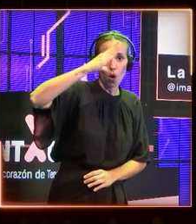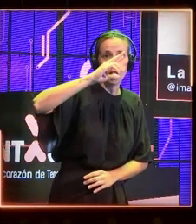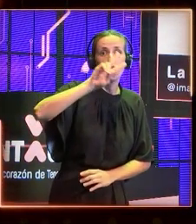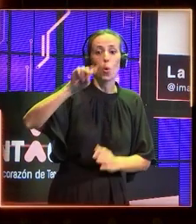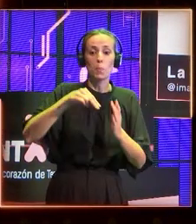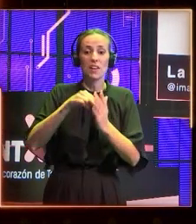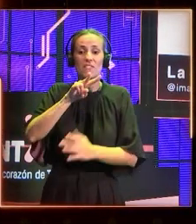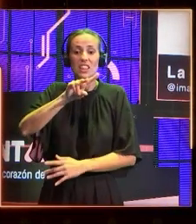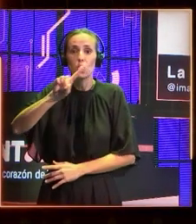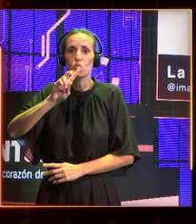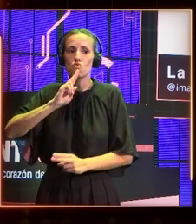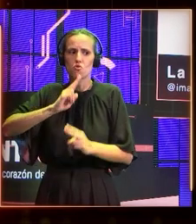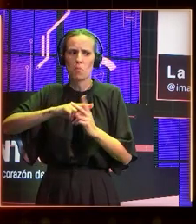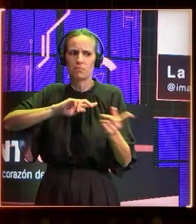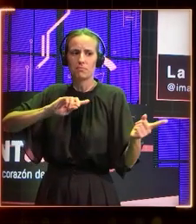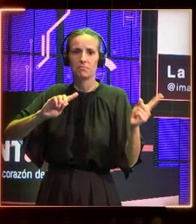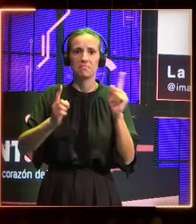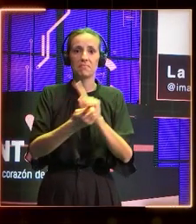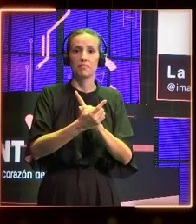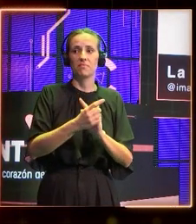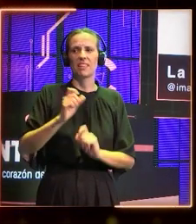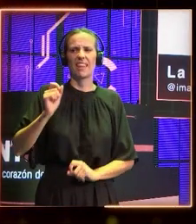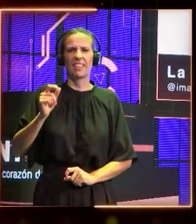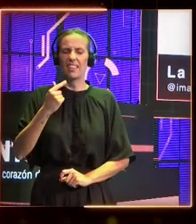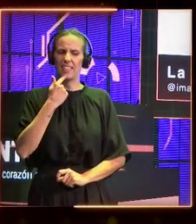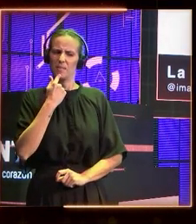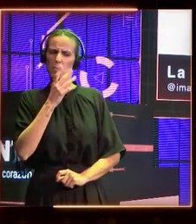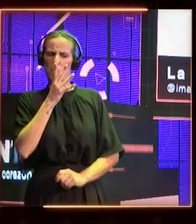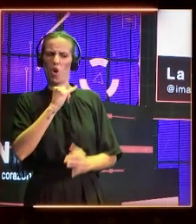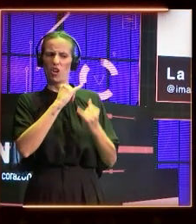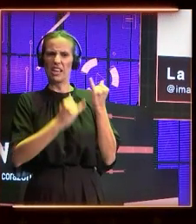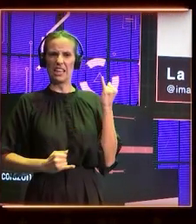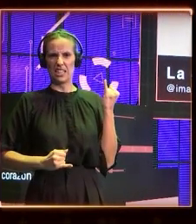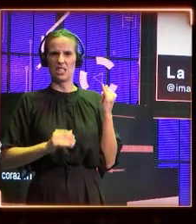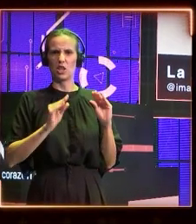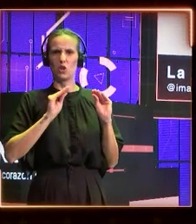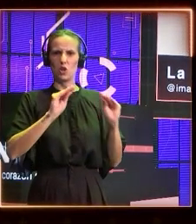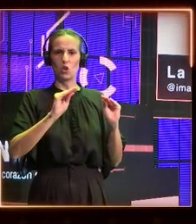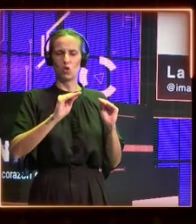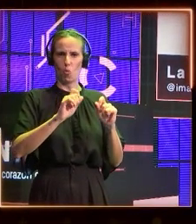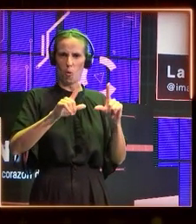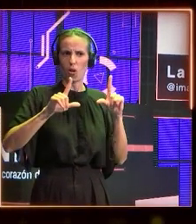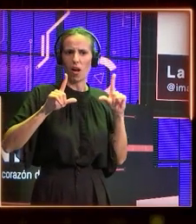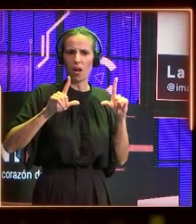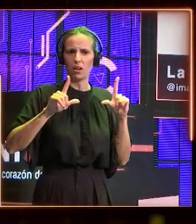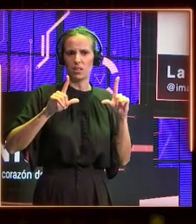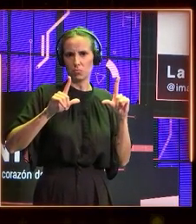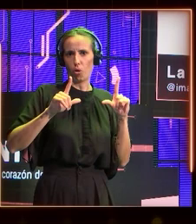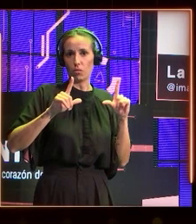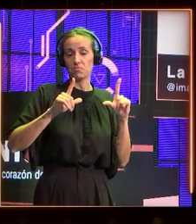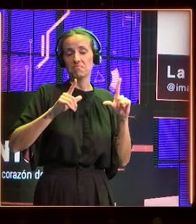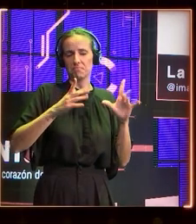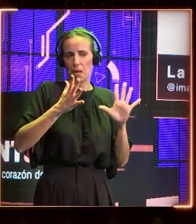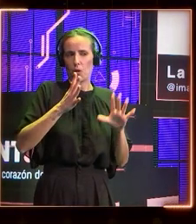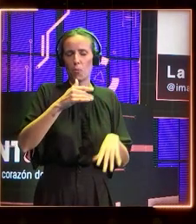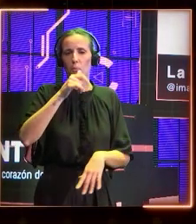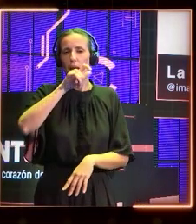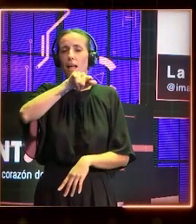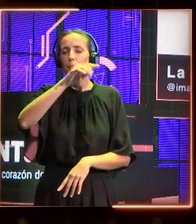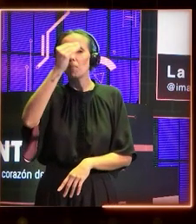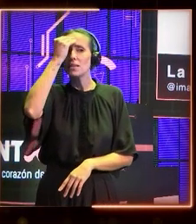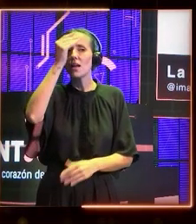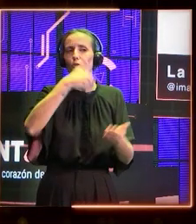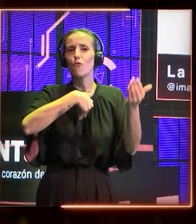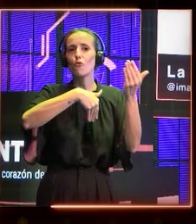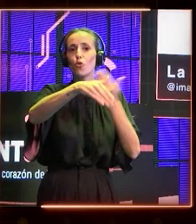cambio de nombre muchos decían que era por la crisis reputacional evidentemente Mark ackerberg Desde hacía mucho tiempo visualizaba que